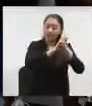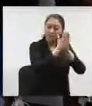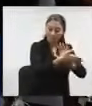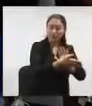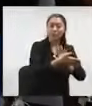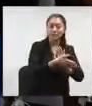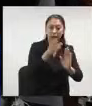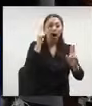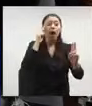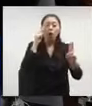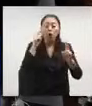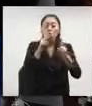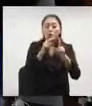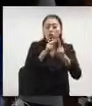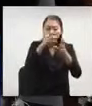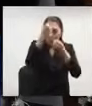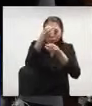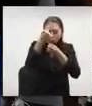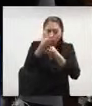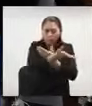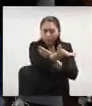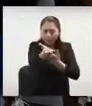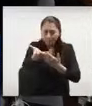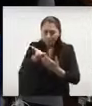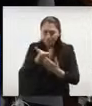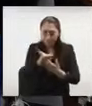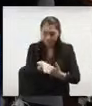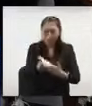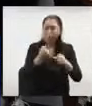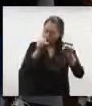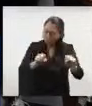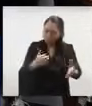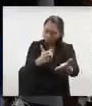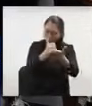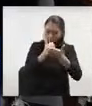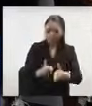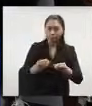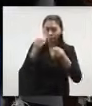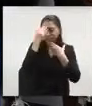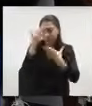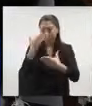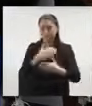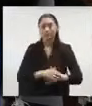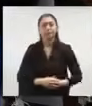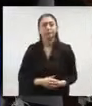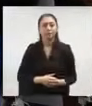y el conocimiento de todos, y esa es una labor en que todos ustedes nos ayudan. Muchas gracias.